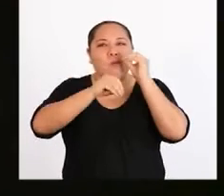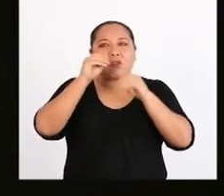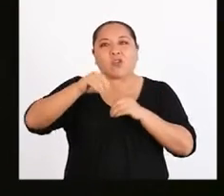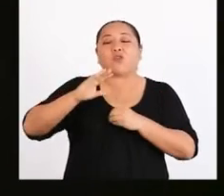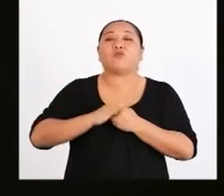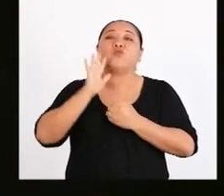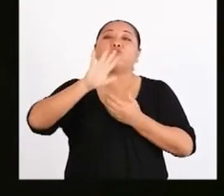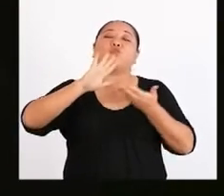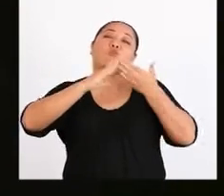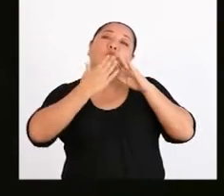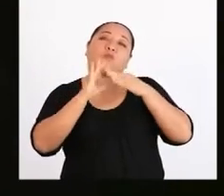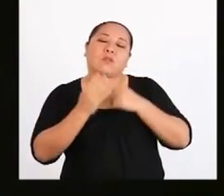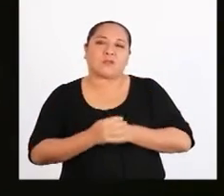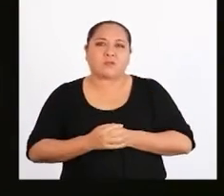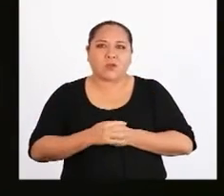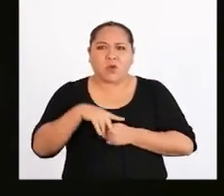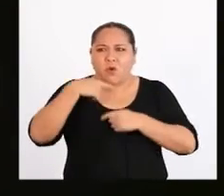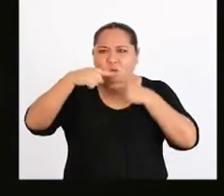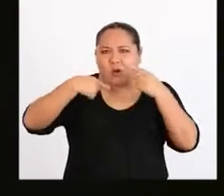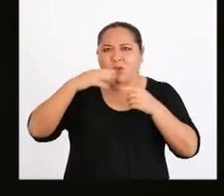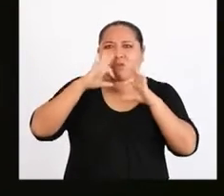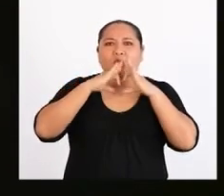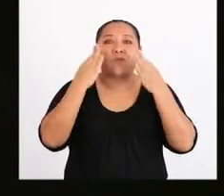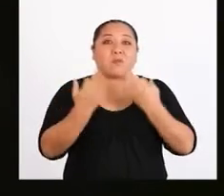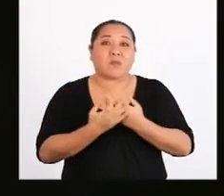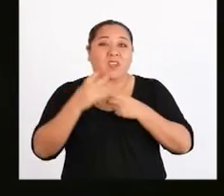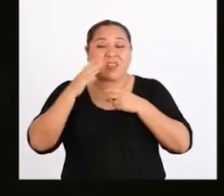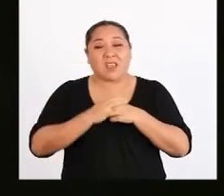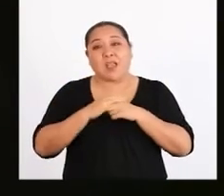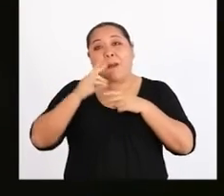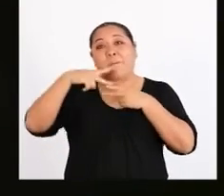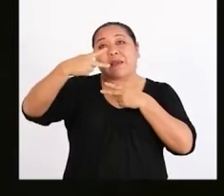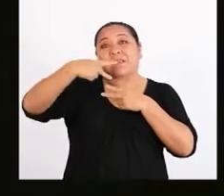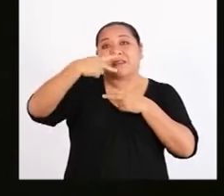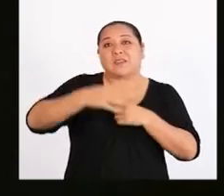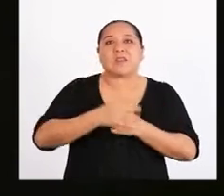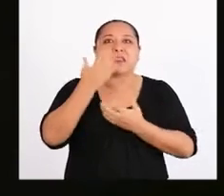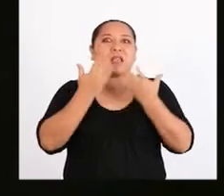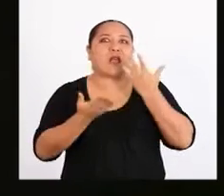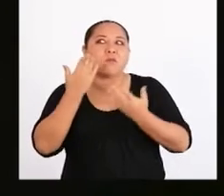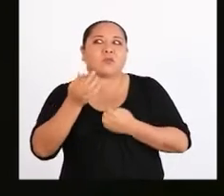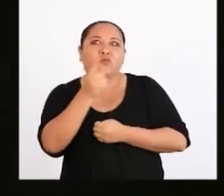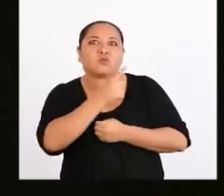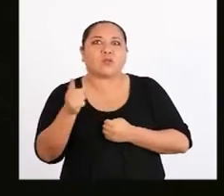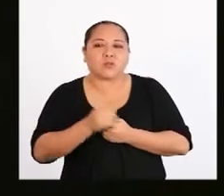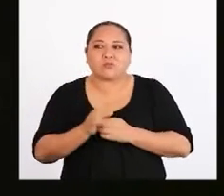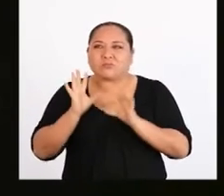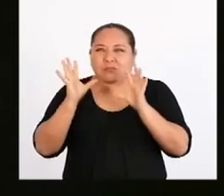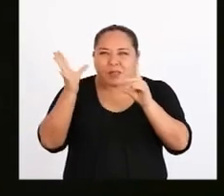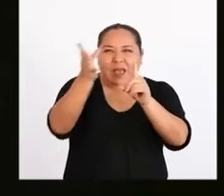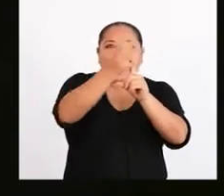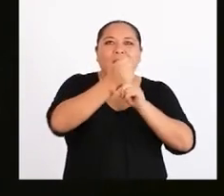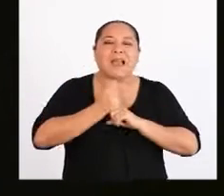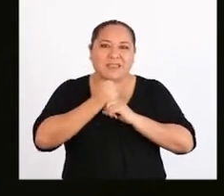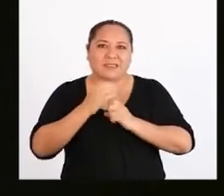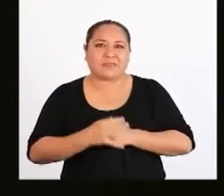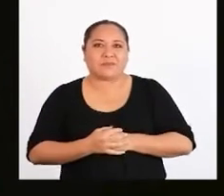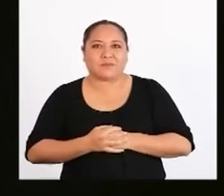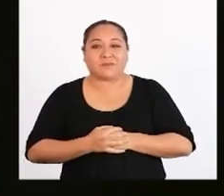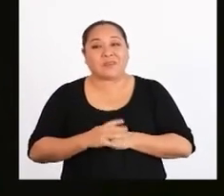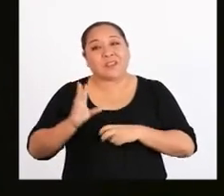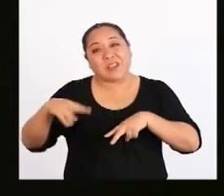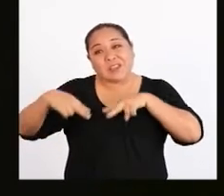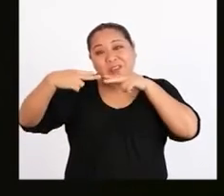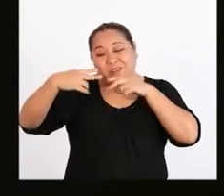en tu comunidad. Coméntala con tus familias y vecinos y tal vez puedan hacerla realidad.